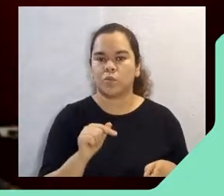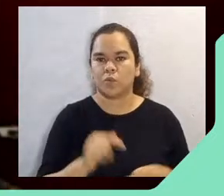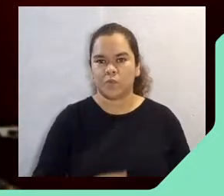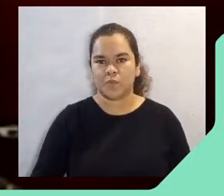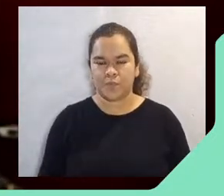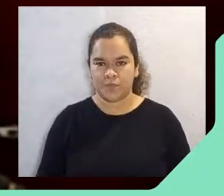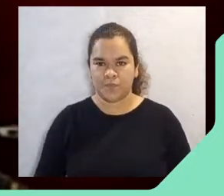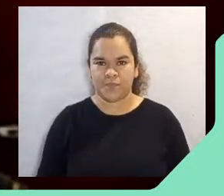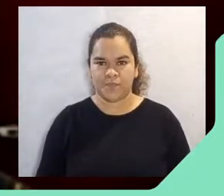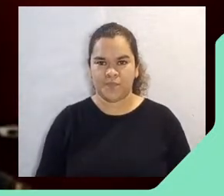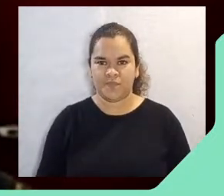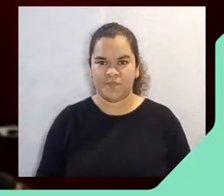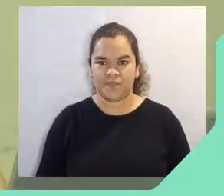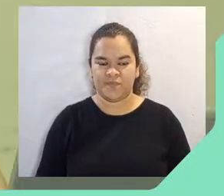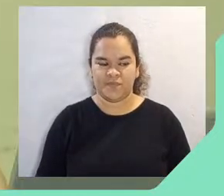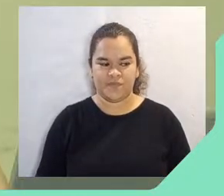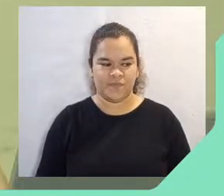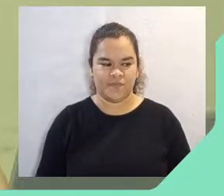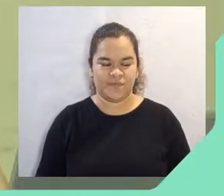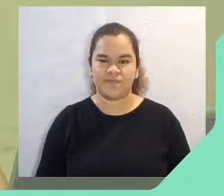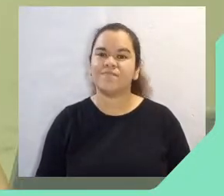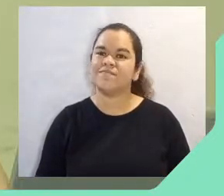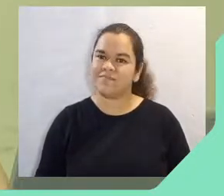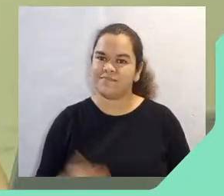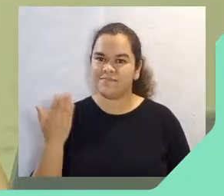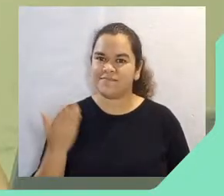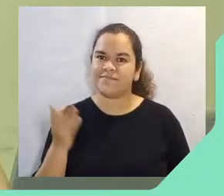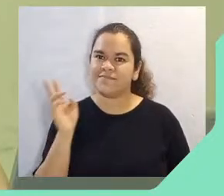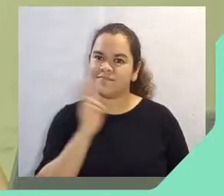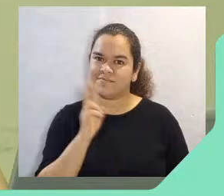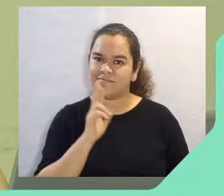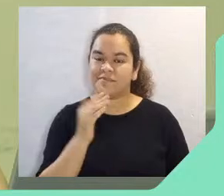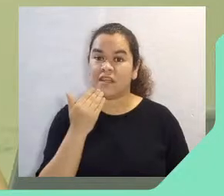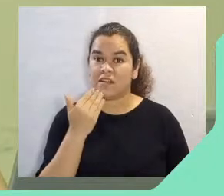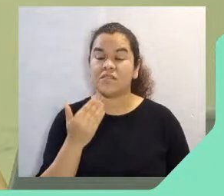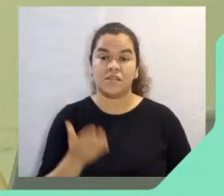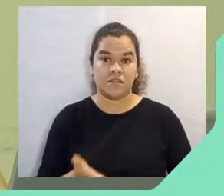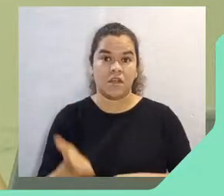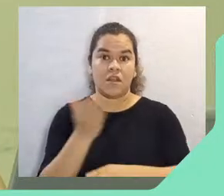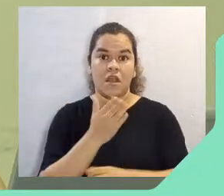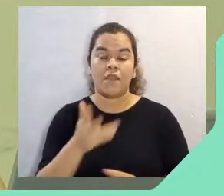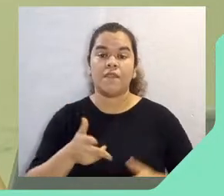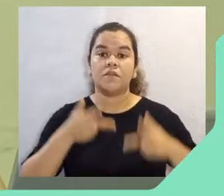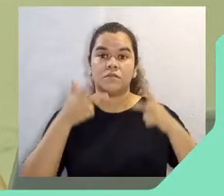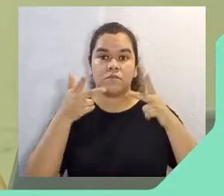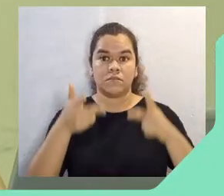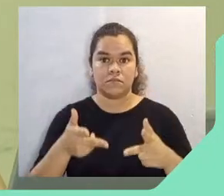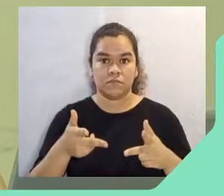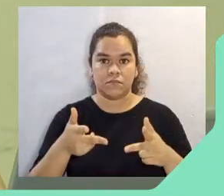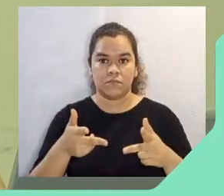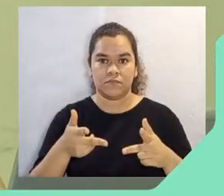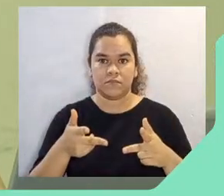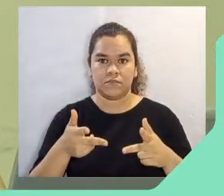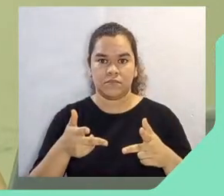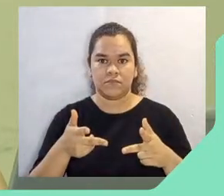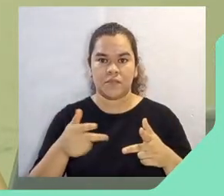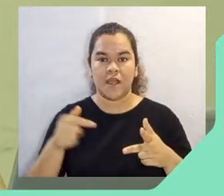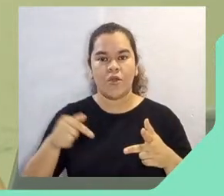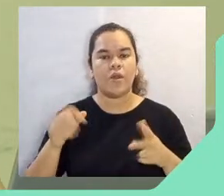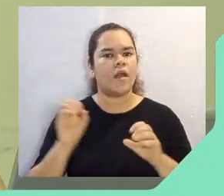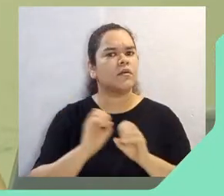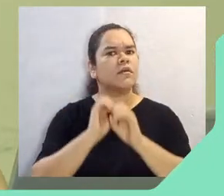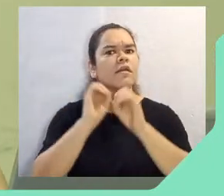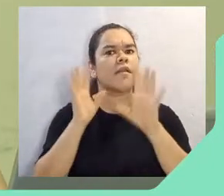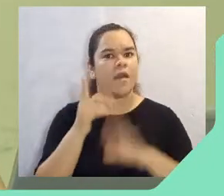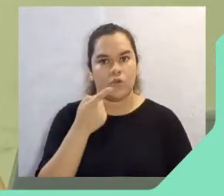ambientación. Muchísimas gracias, profe. Si bien ya lo había mencionado al comienzo, nos interesaba que quede perfectamente